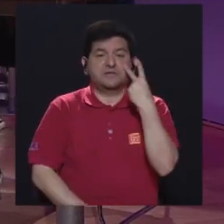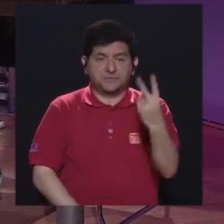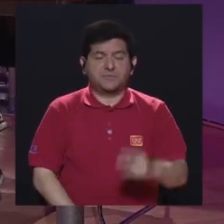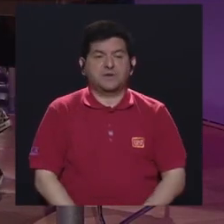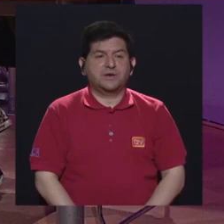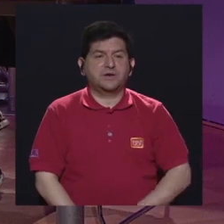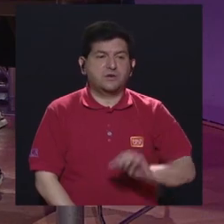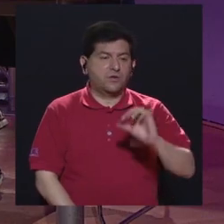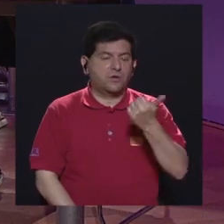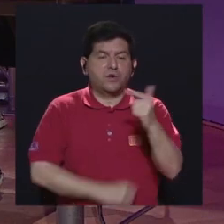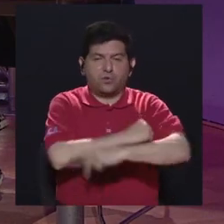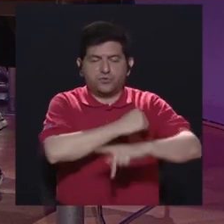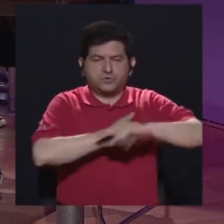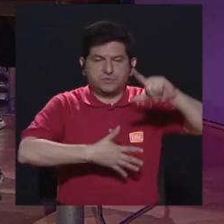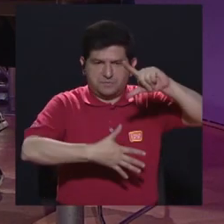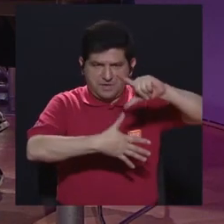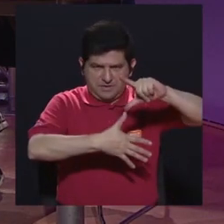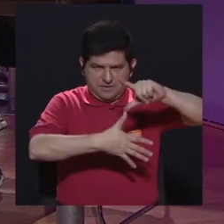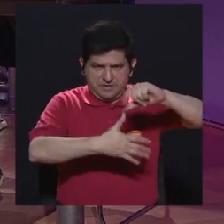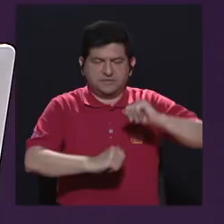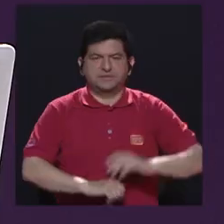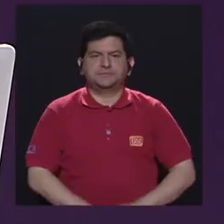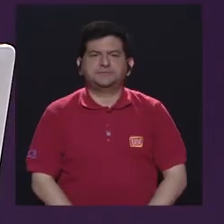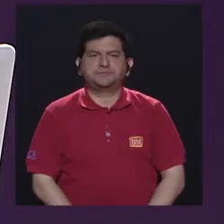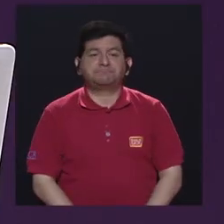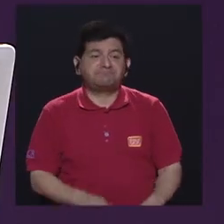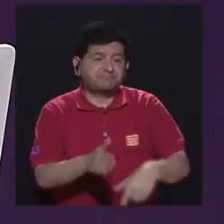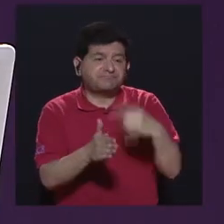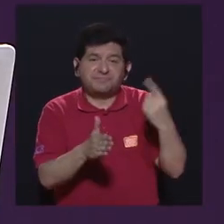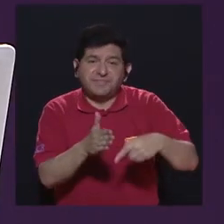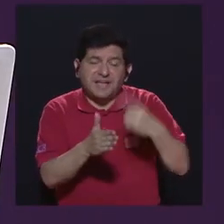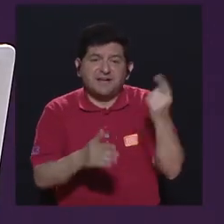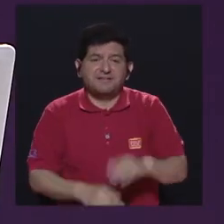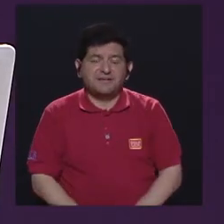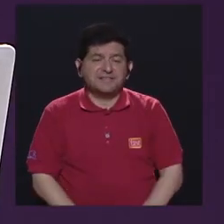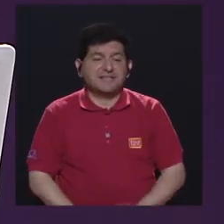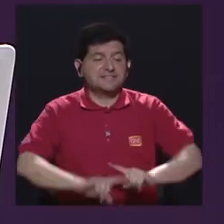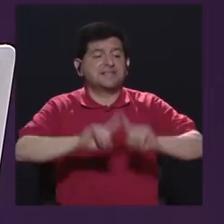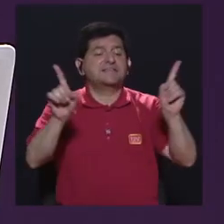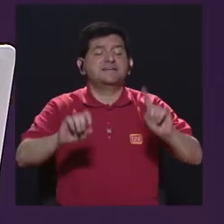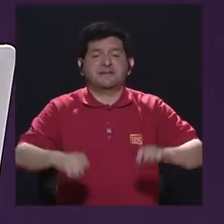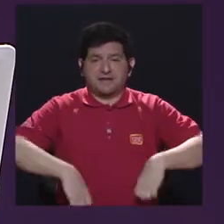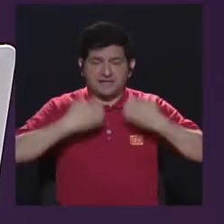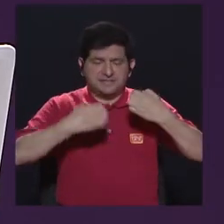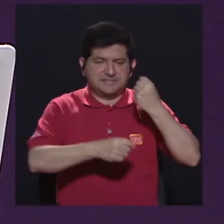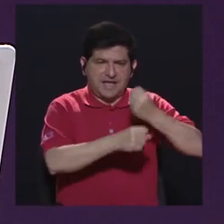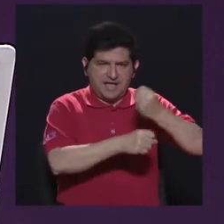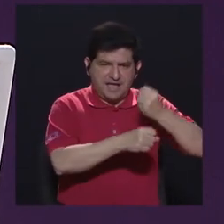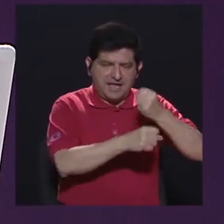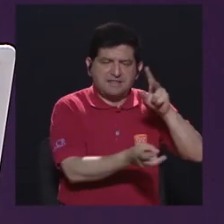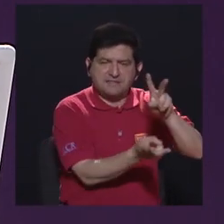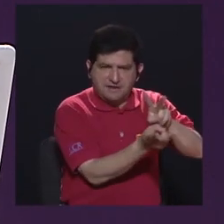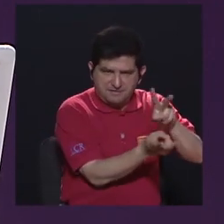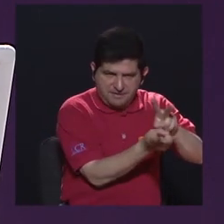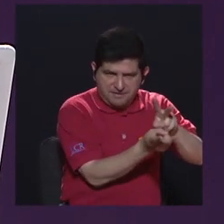en el resto de América Latina, en algunos otros países, a veces se da esta diferenciación entre trabajo sexual